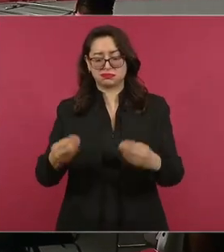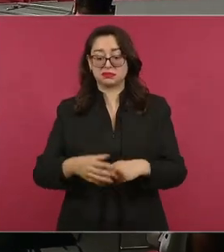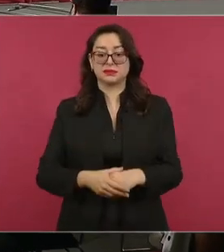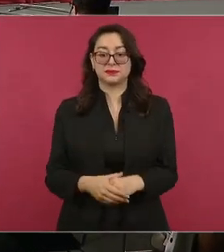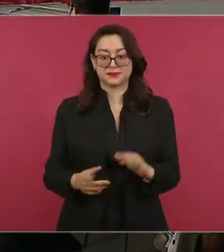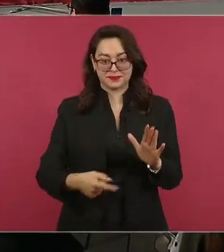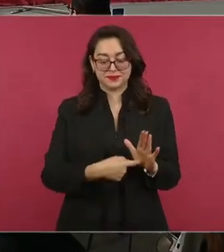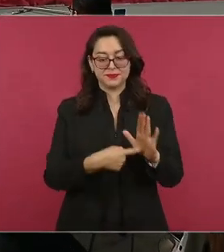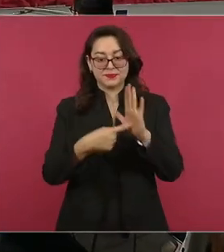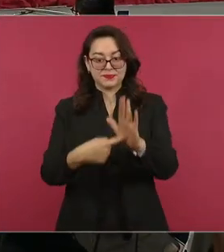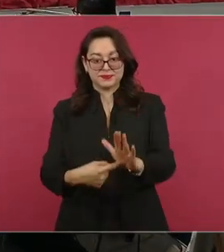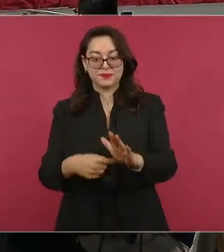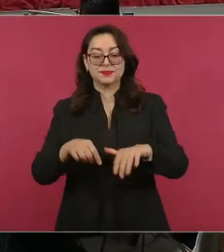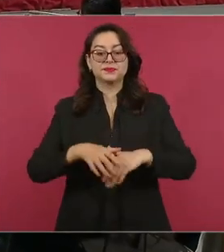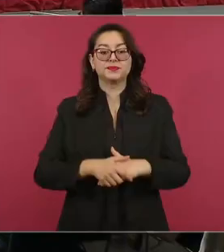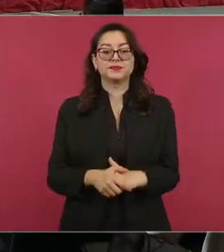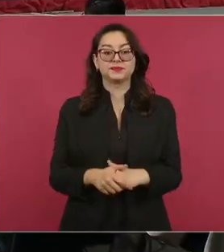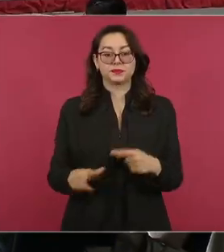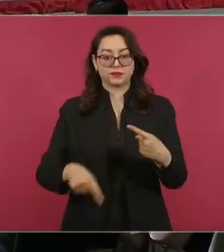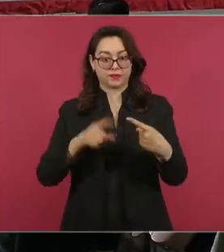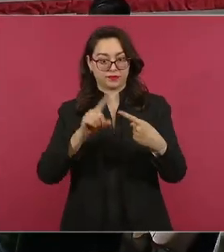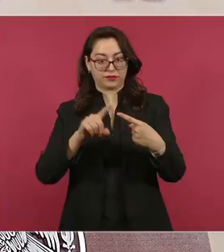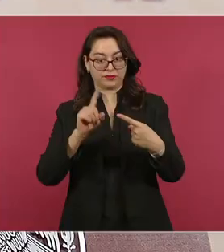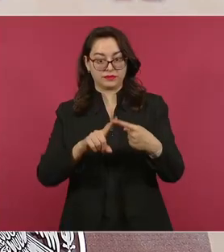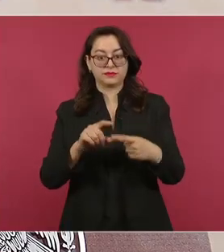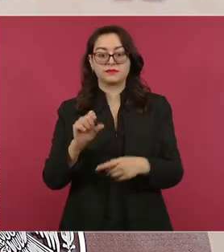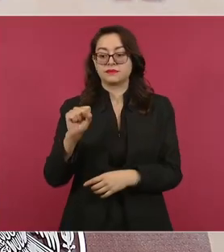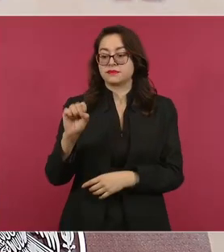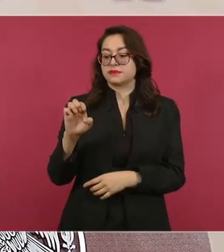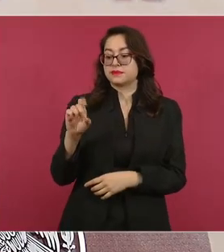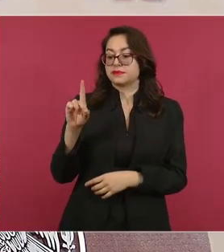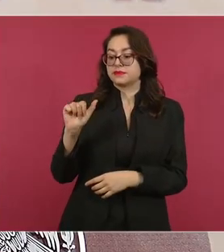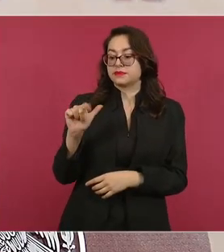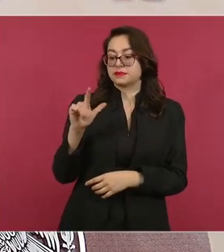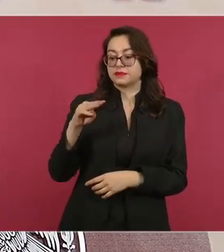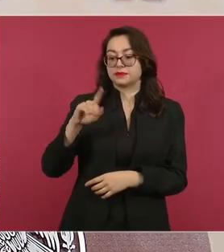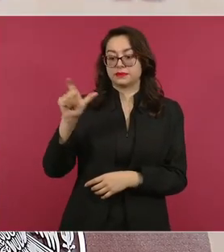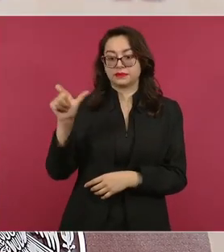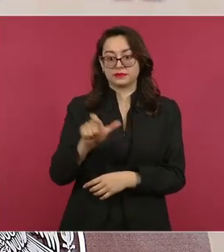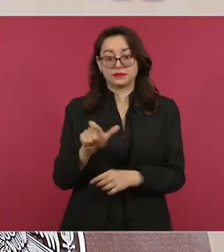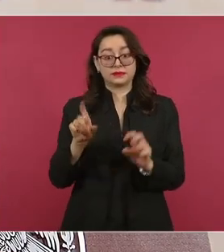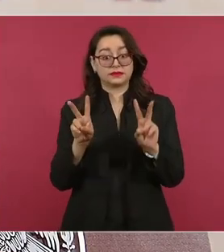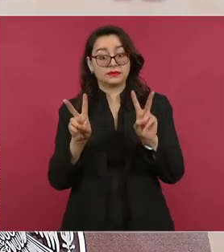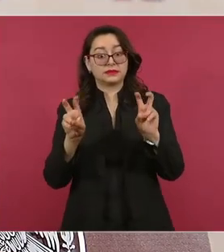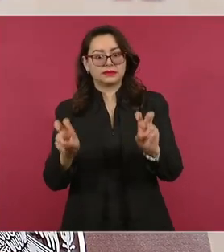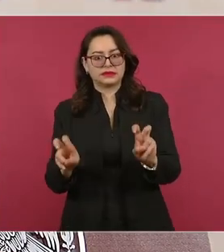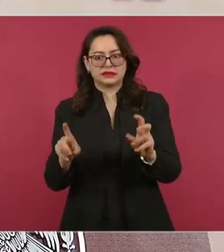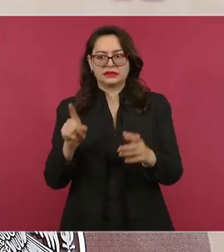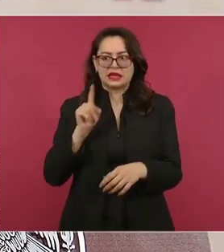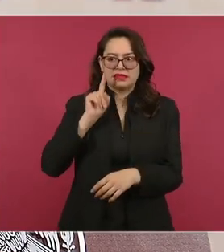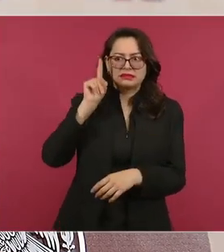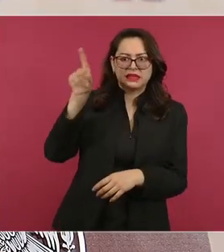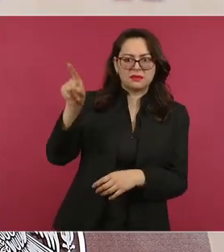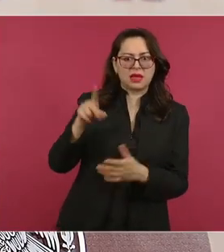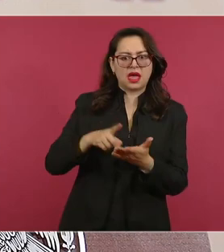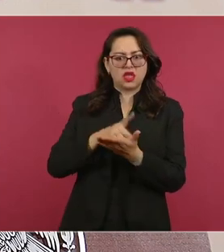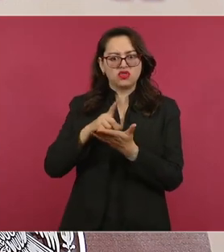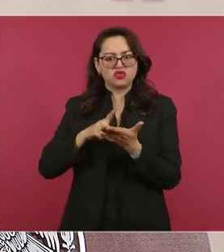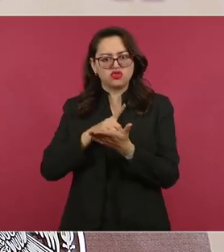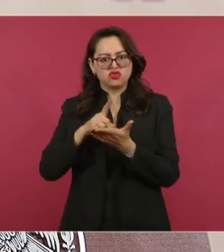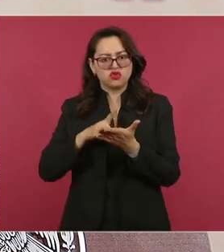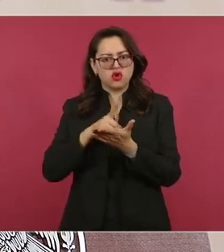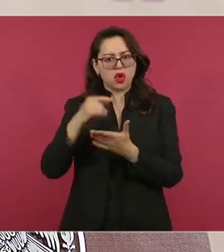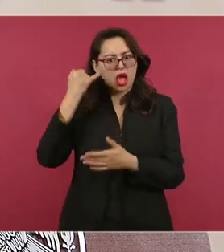primera. Falso que Segalmex haya tenido algo que ver con la droga incautada en Hong